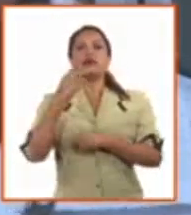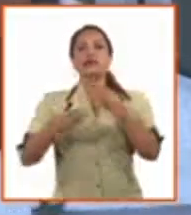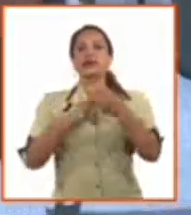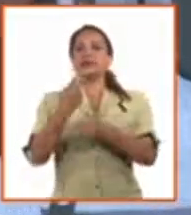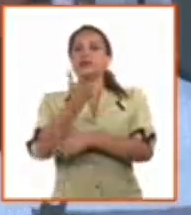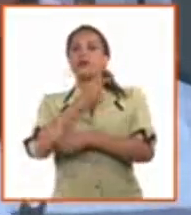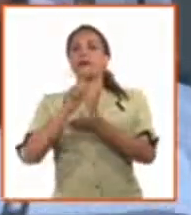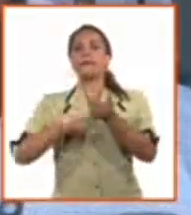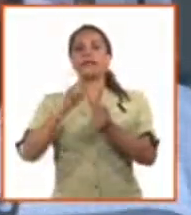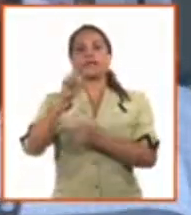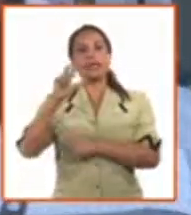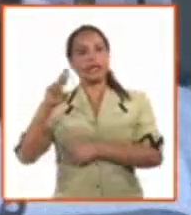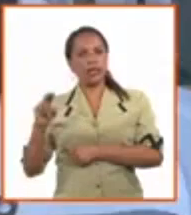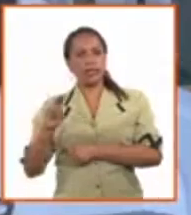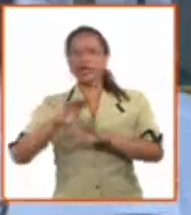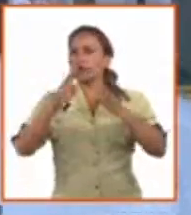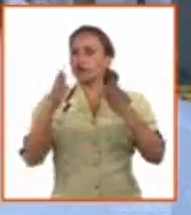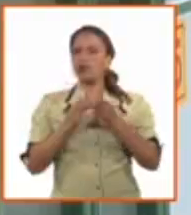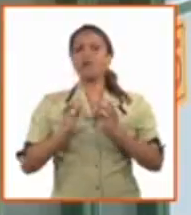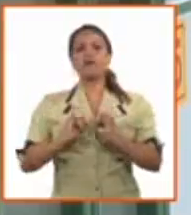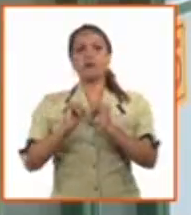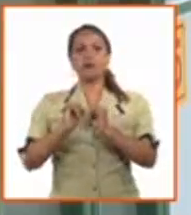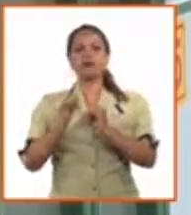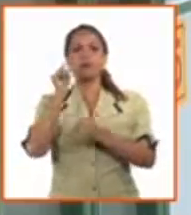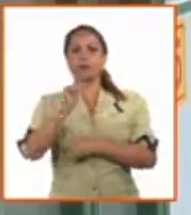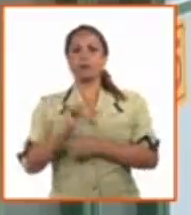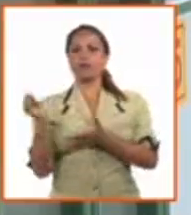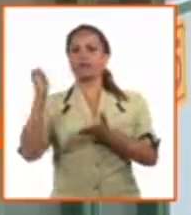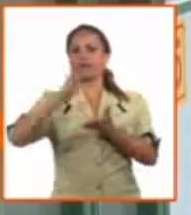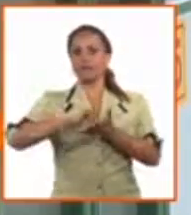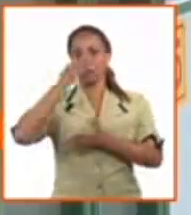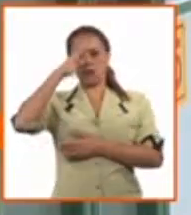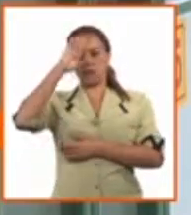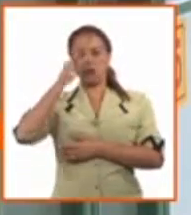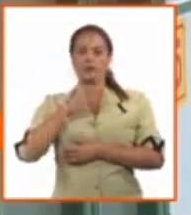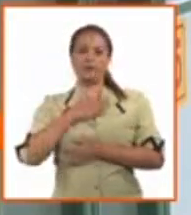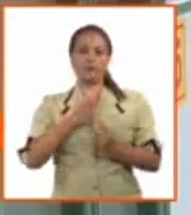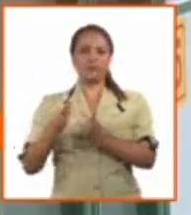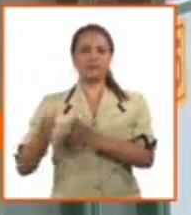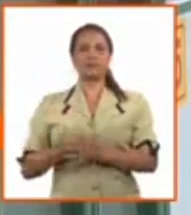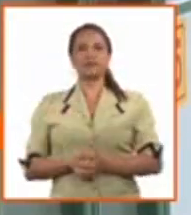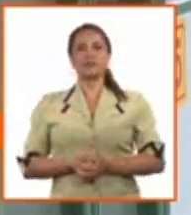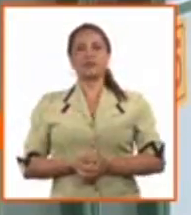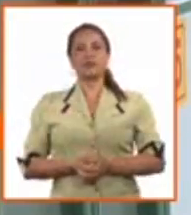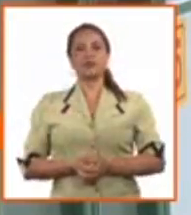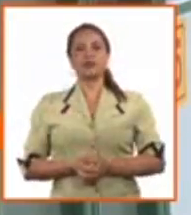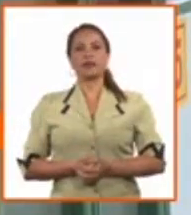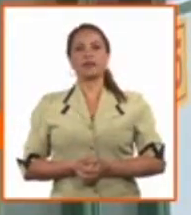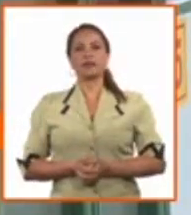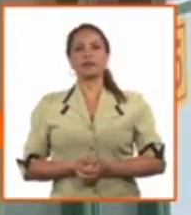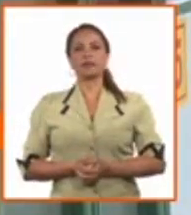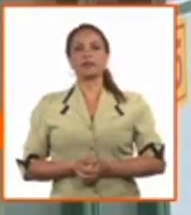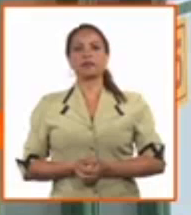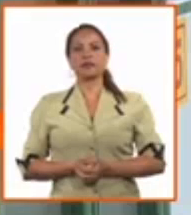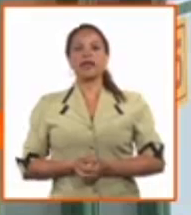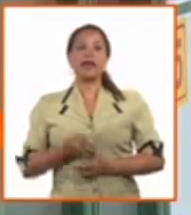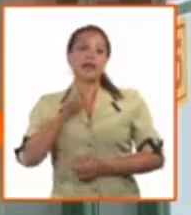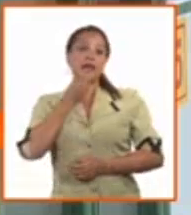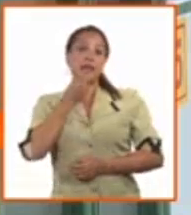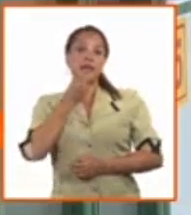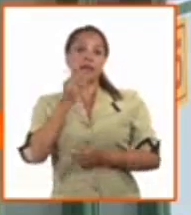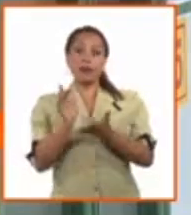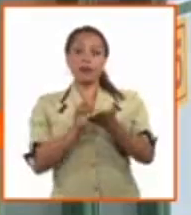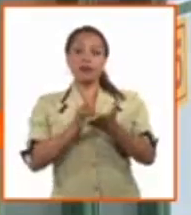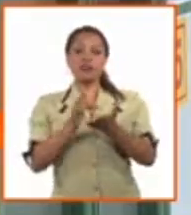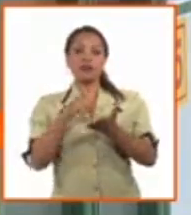importante a la hora de tener un control sanitario de todas las personas que arriben a nuestro territorio permite en un momento fuera del estrés que genera el viaje